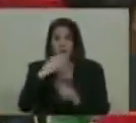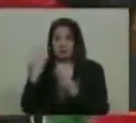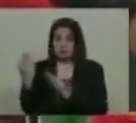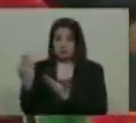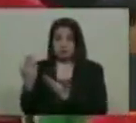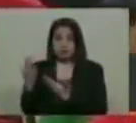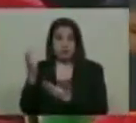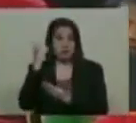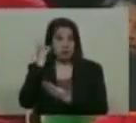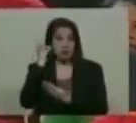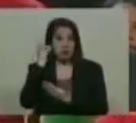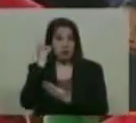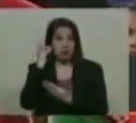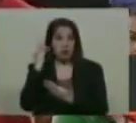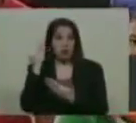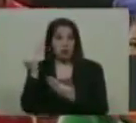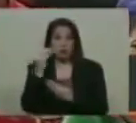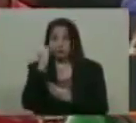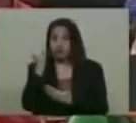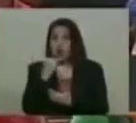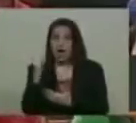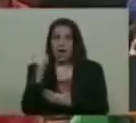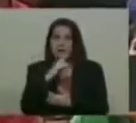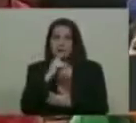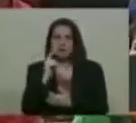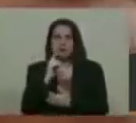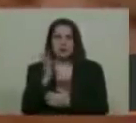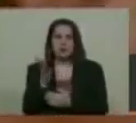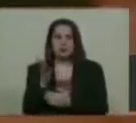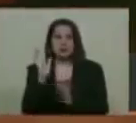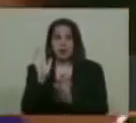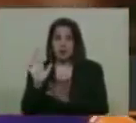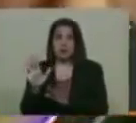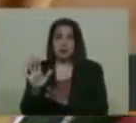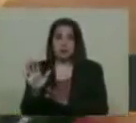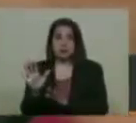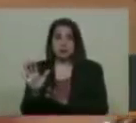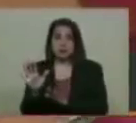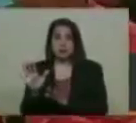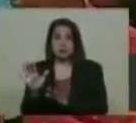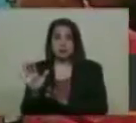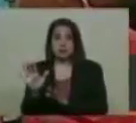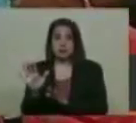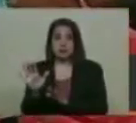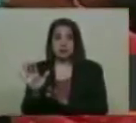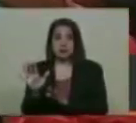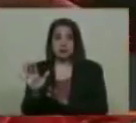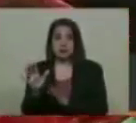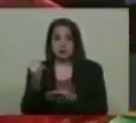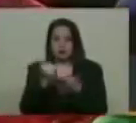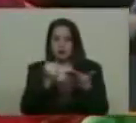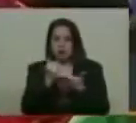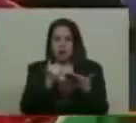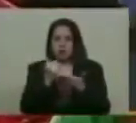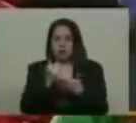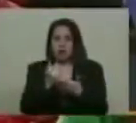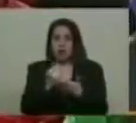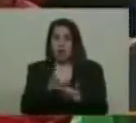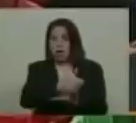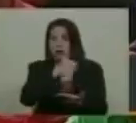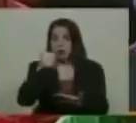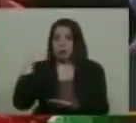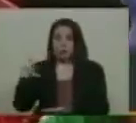patria de esta mujer, de Zulay. Así, vamos a registrar por carnet de la